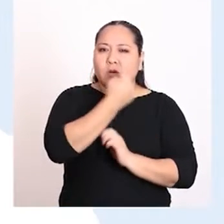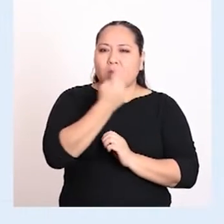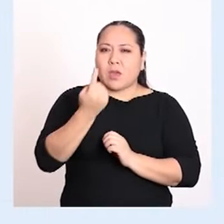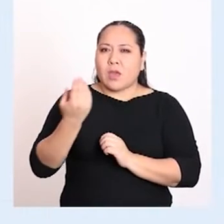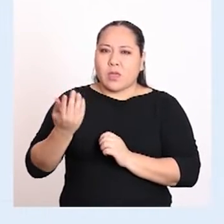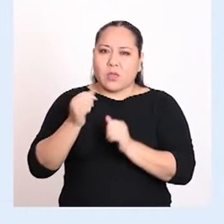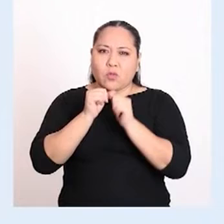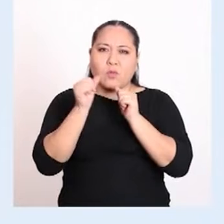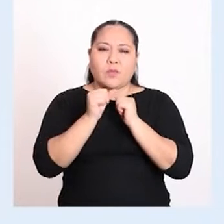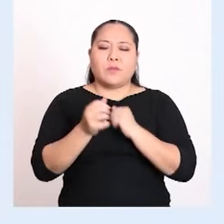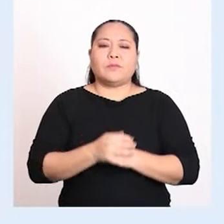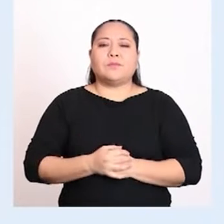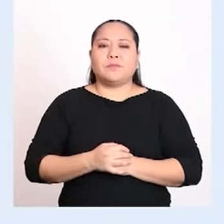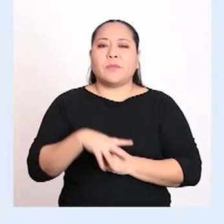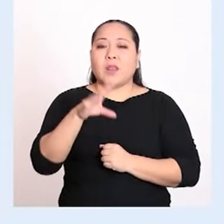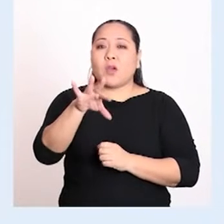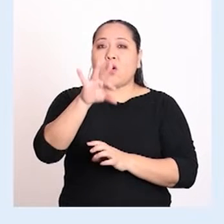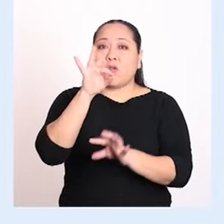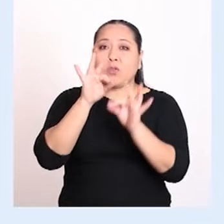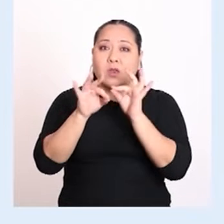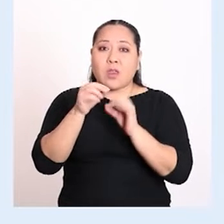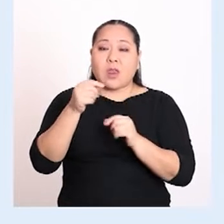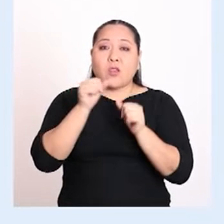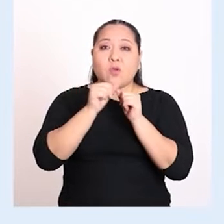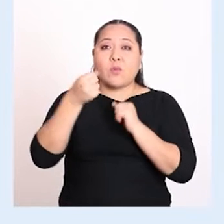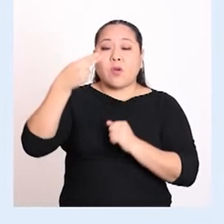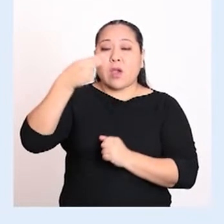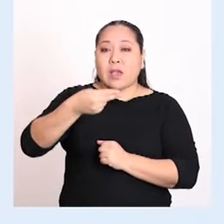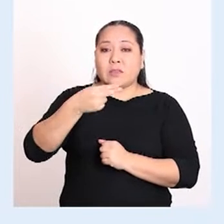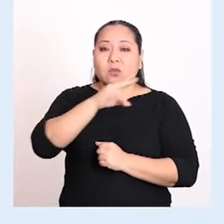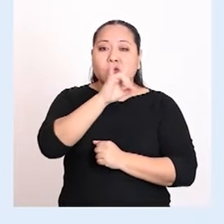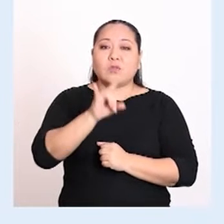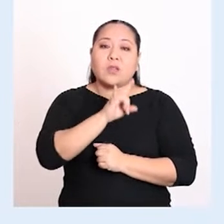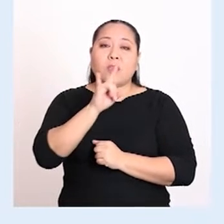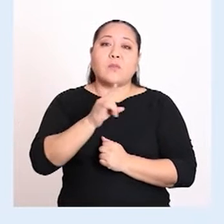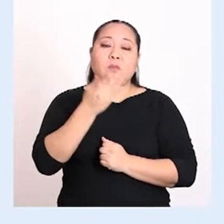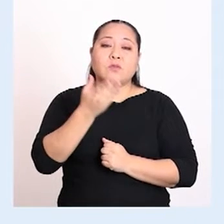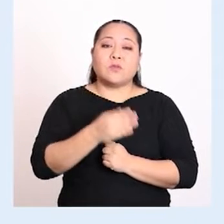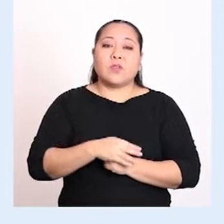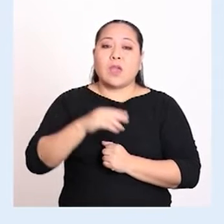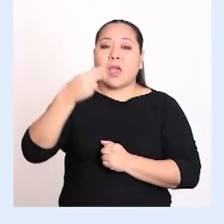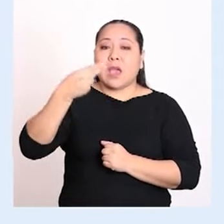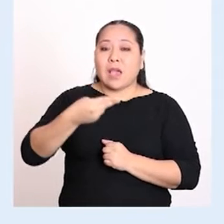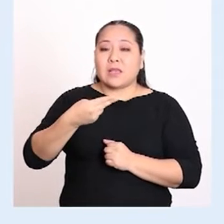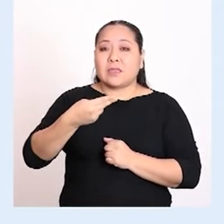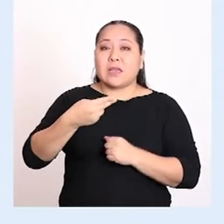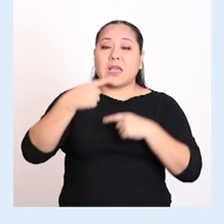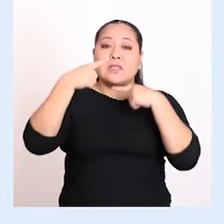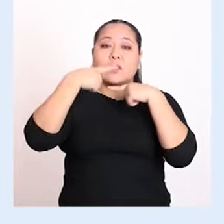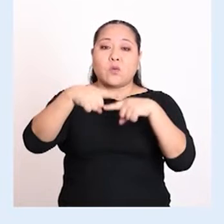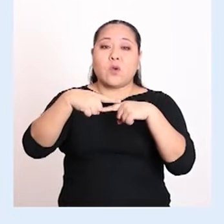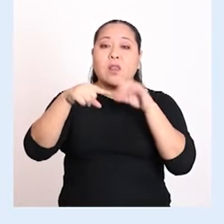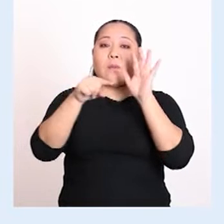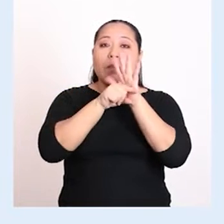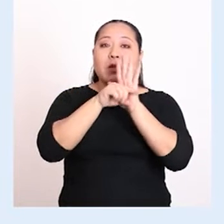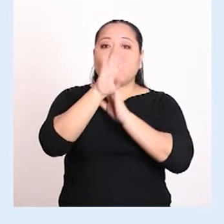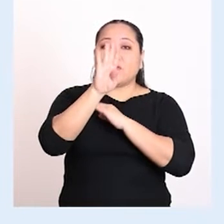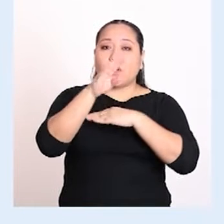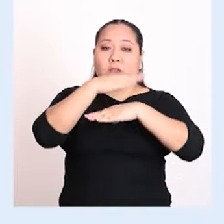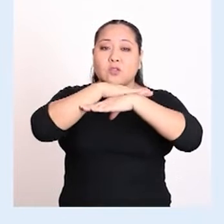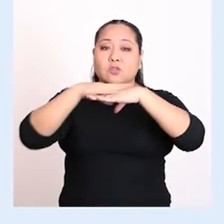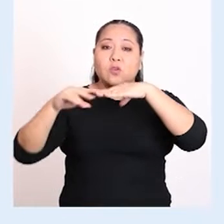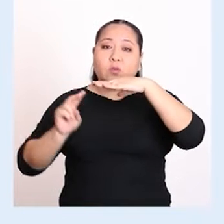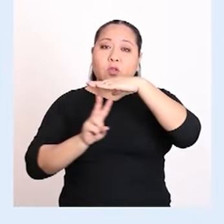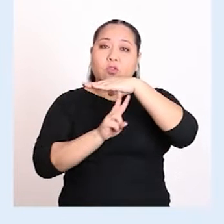variable. Para hallar el valor de H, usaremos la expresión H es igual a menos B